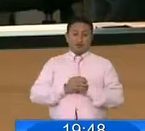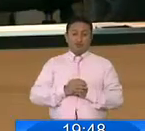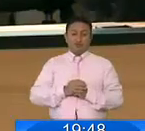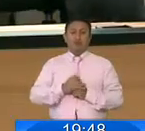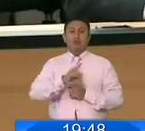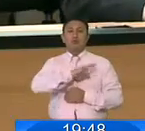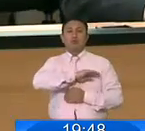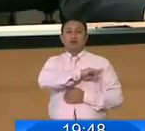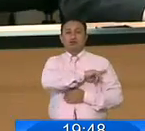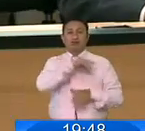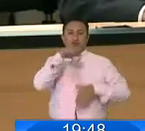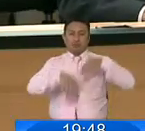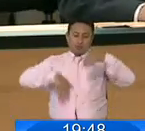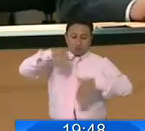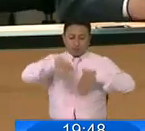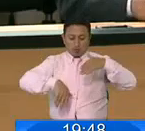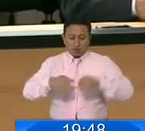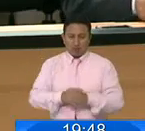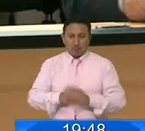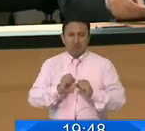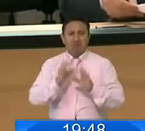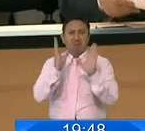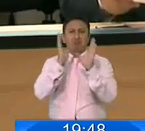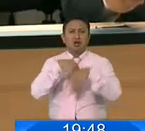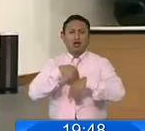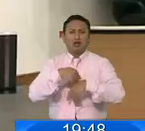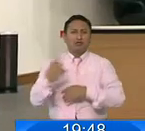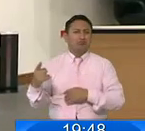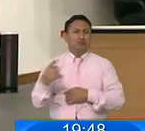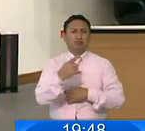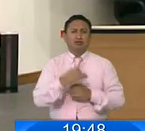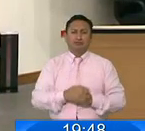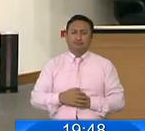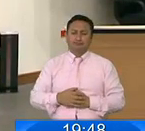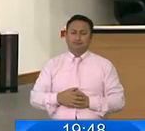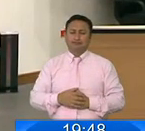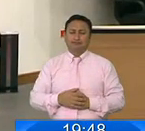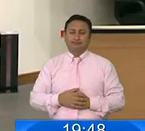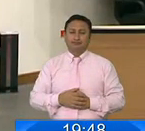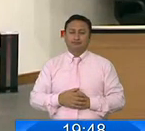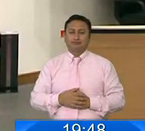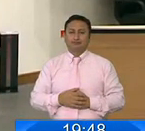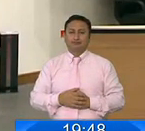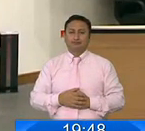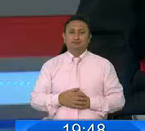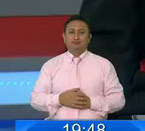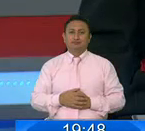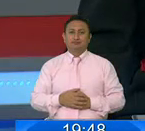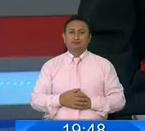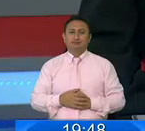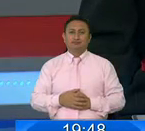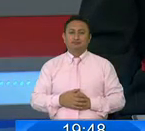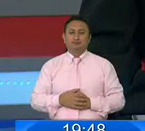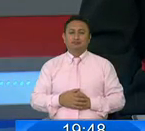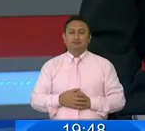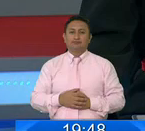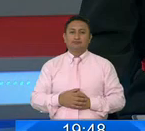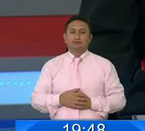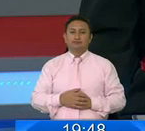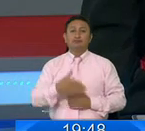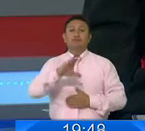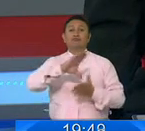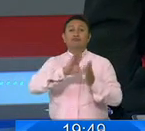municipales de la capital serán completamente gratuitos en que informó también as rojas la llegada de